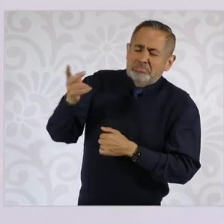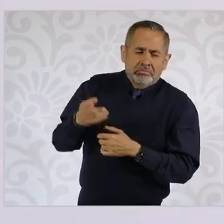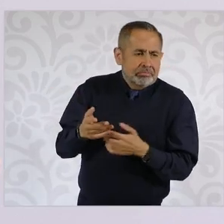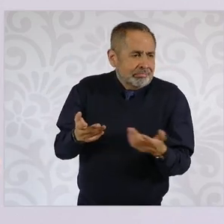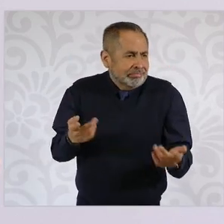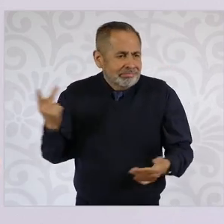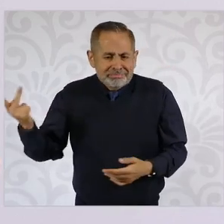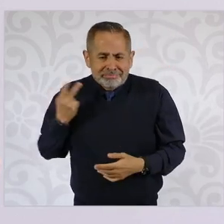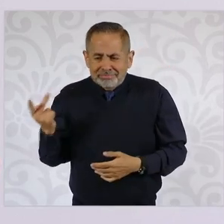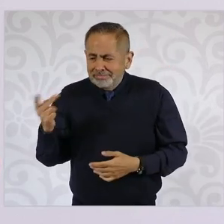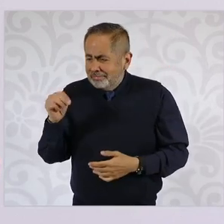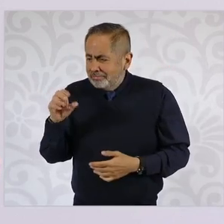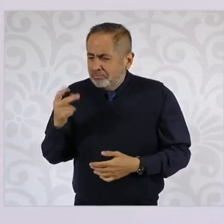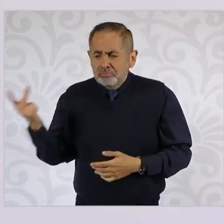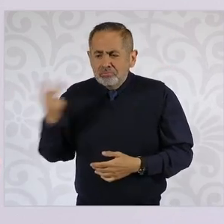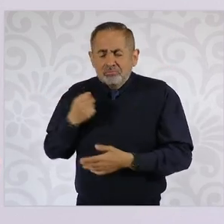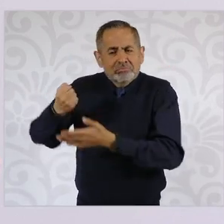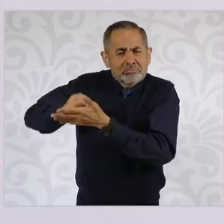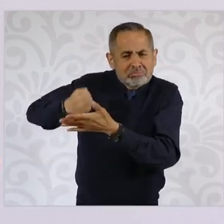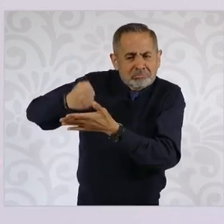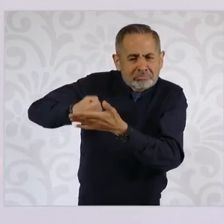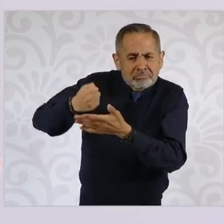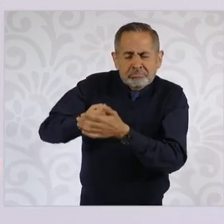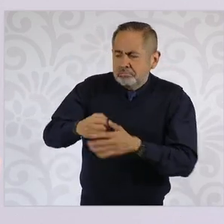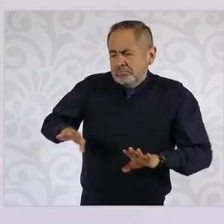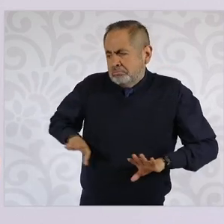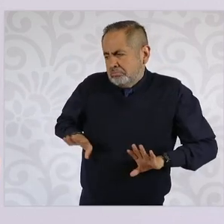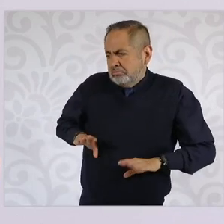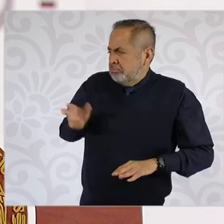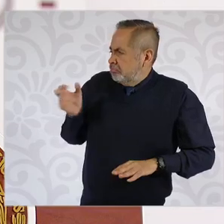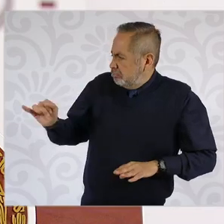movimiento. Cada uno tenemos